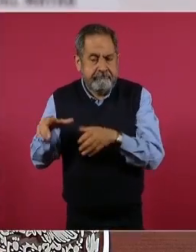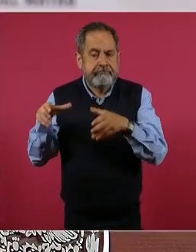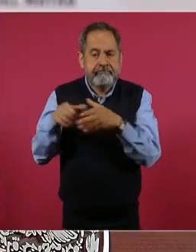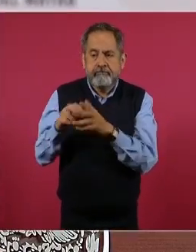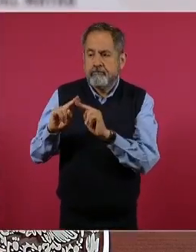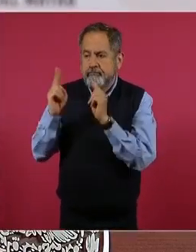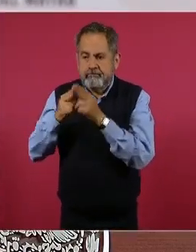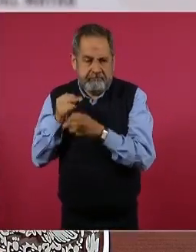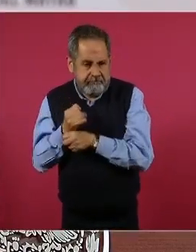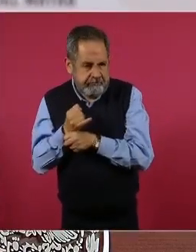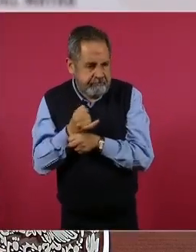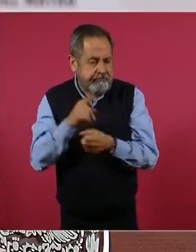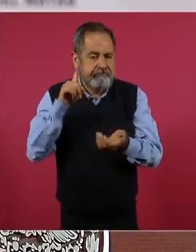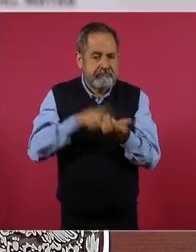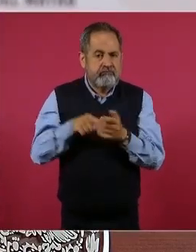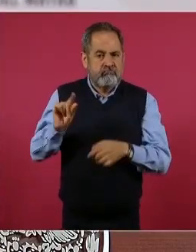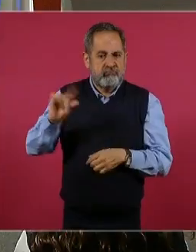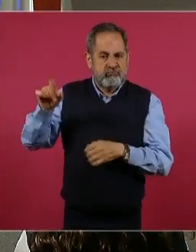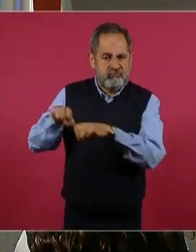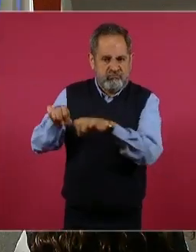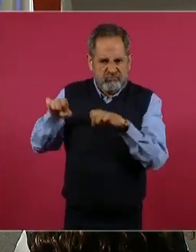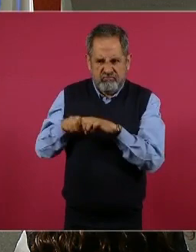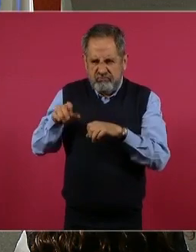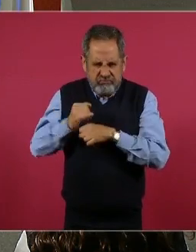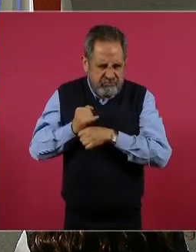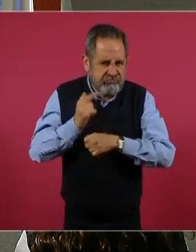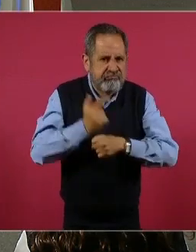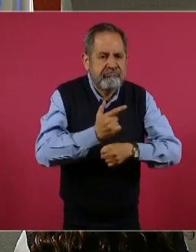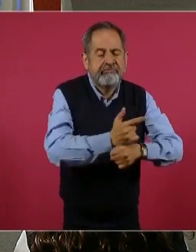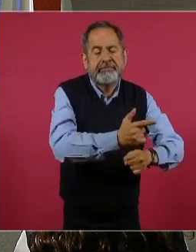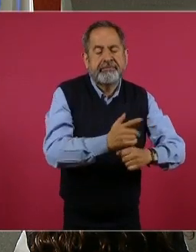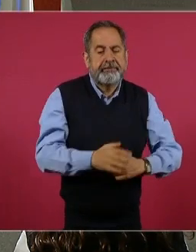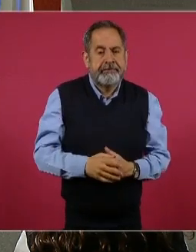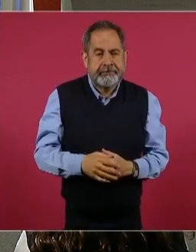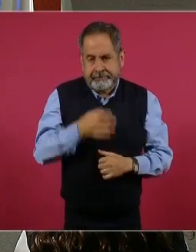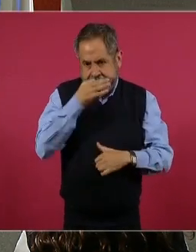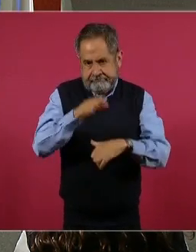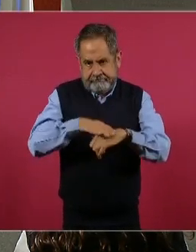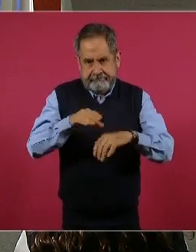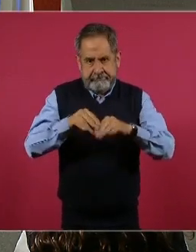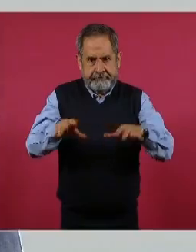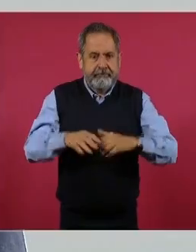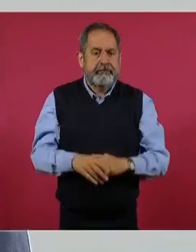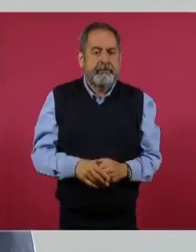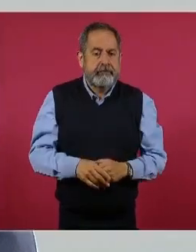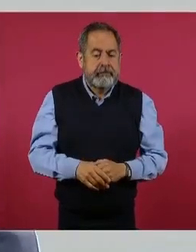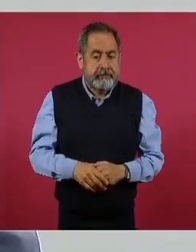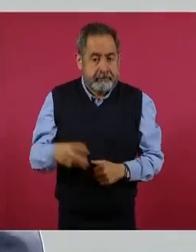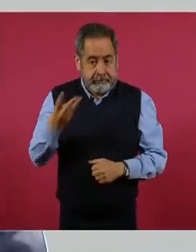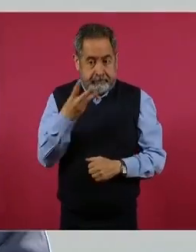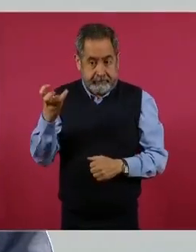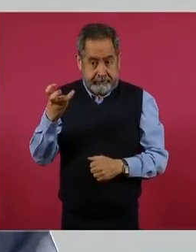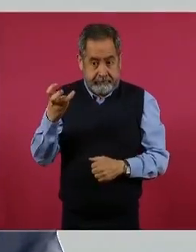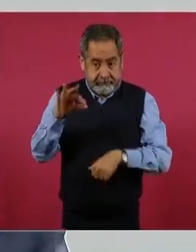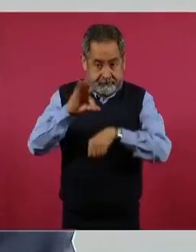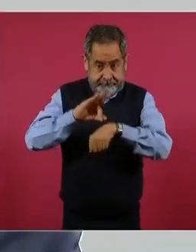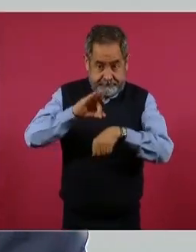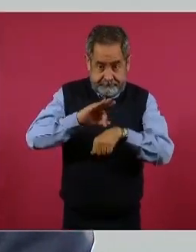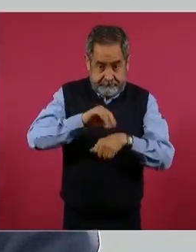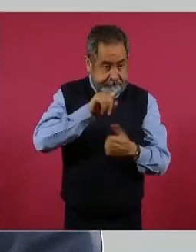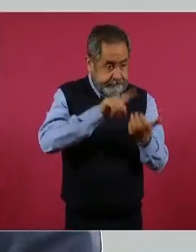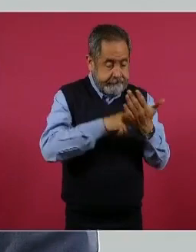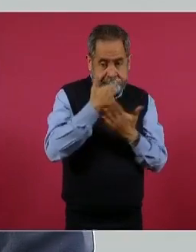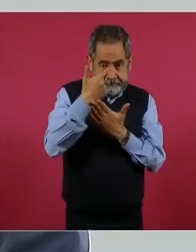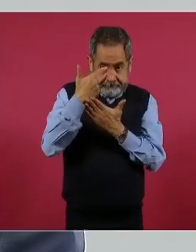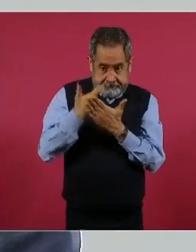de Inteligencia Naval y su distinguido equipo. Informamos lo siguiente. De las 300 farmacias